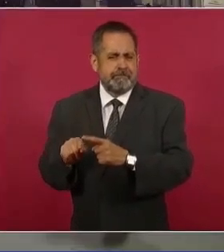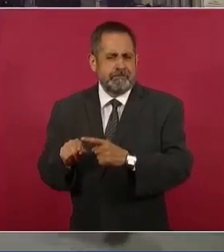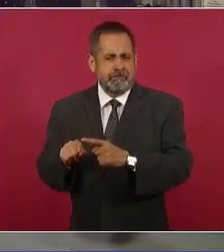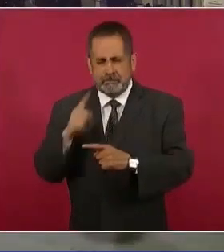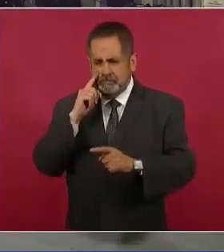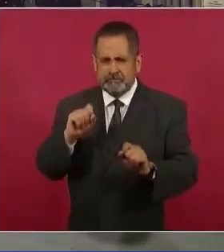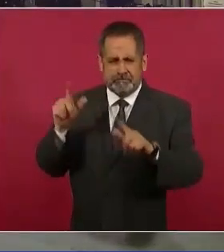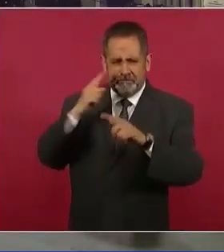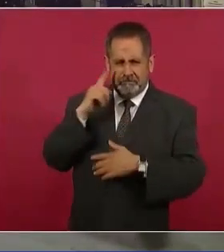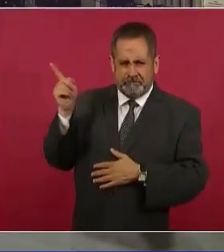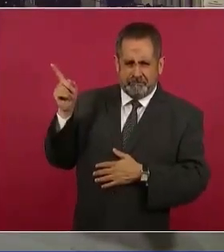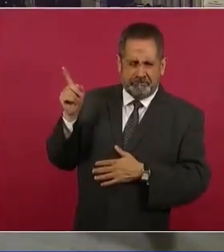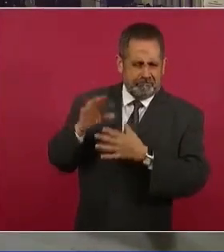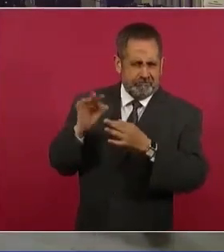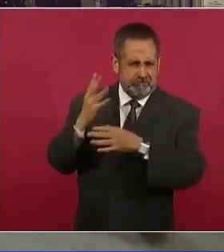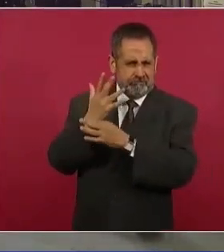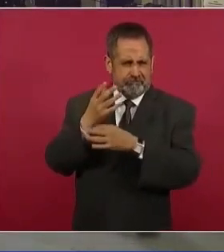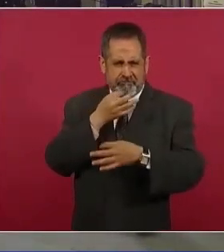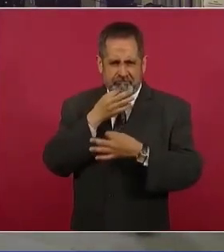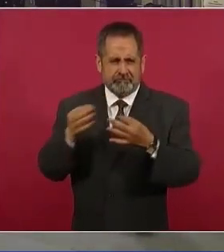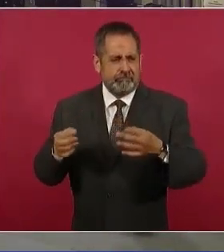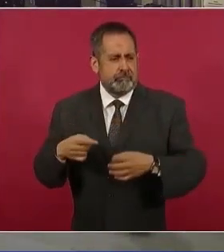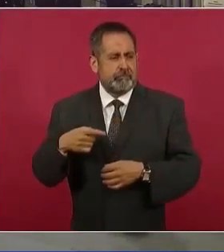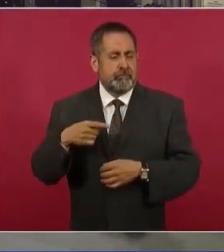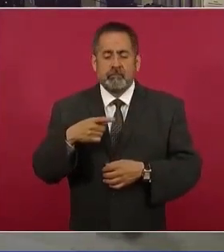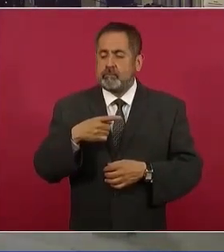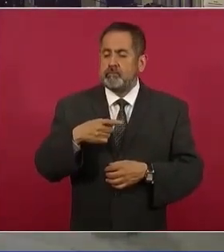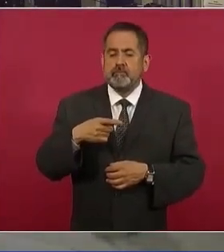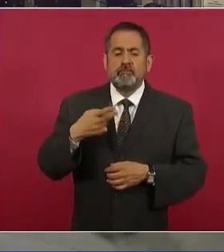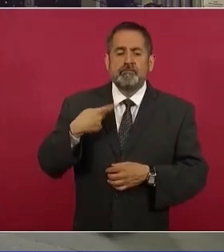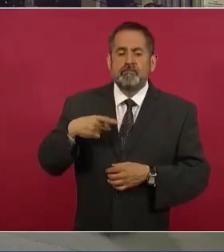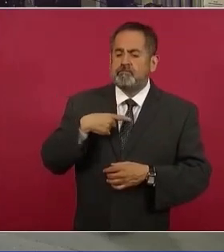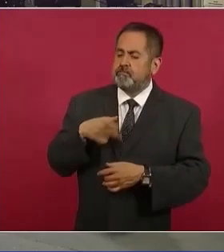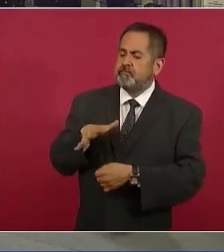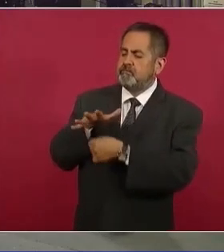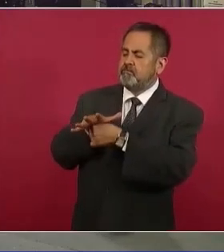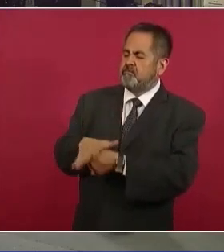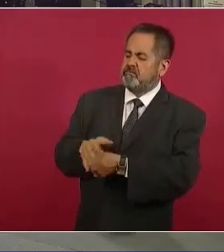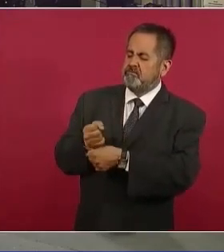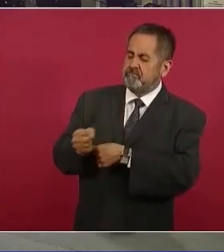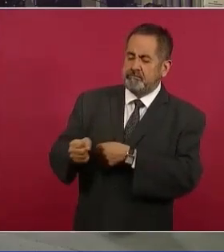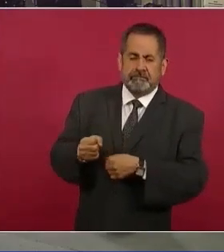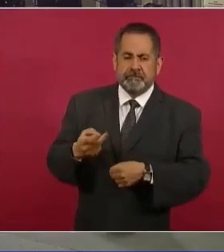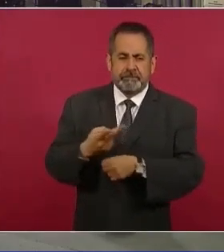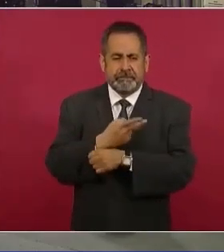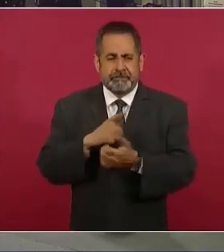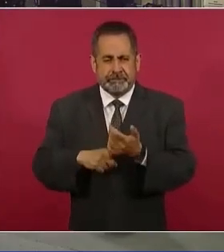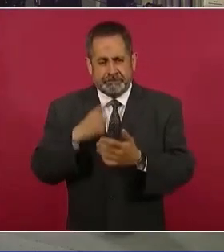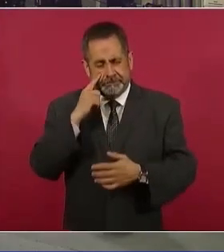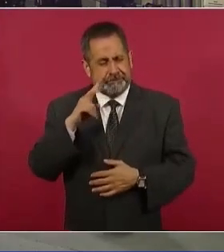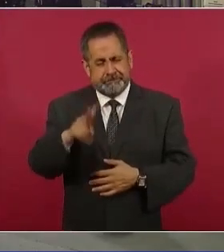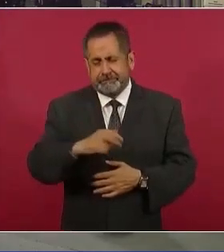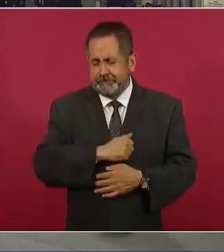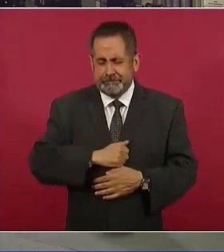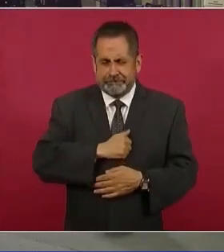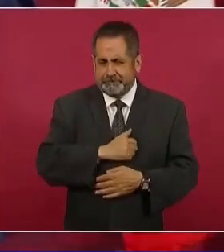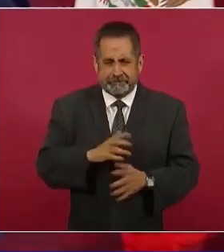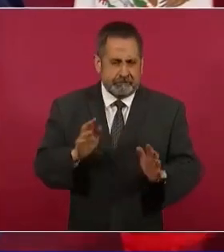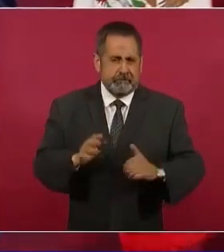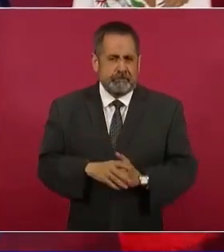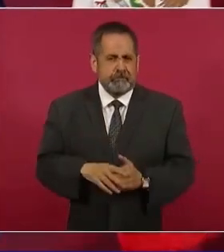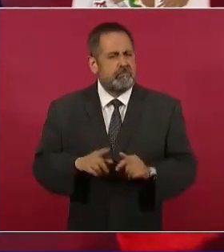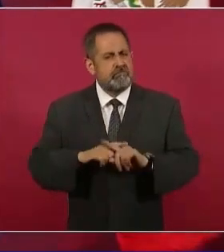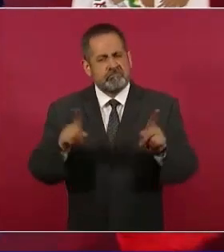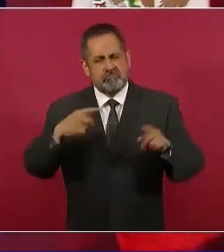pon algo ahí que dice sobre los opresores. Ese es lo único que se lamenta, pero no es en el caso